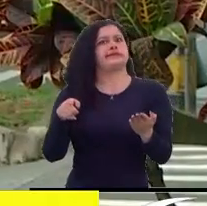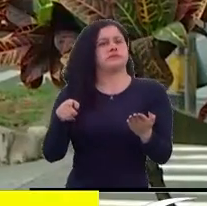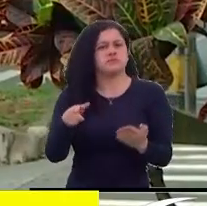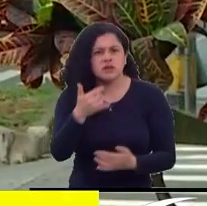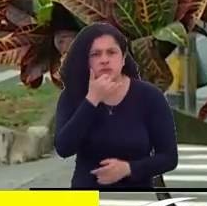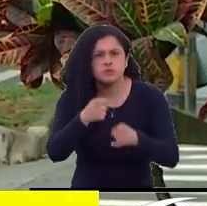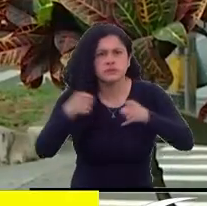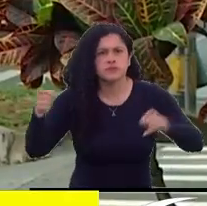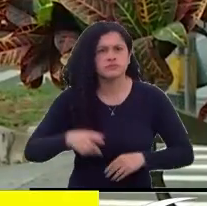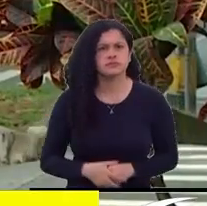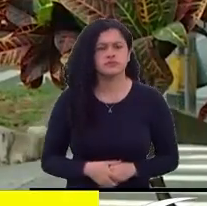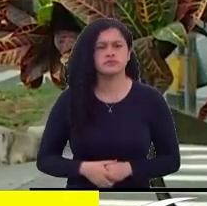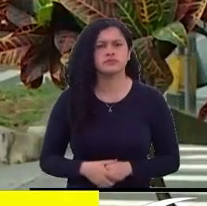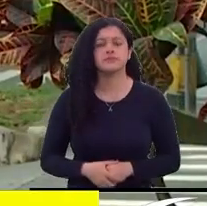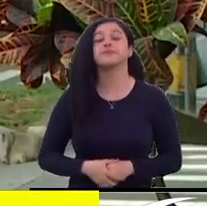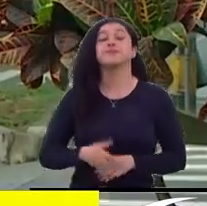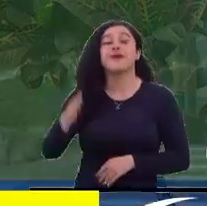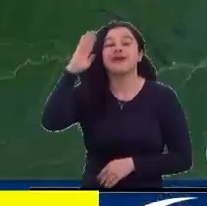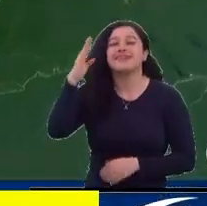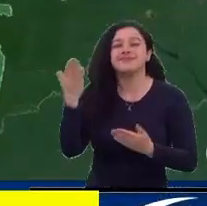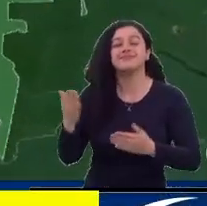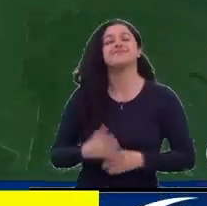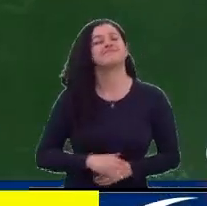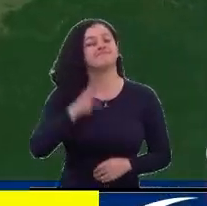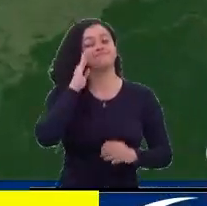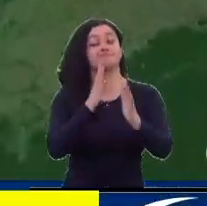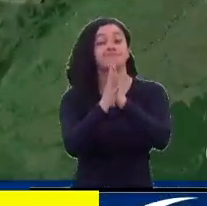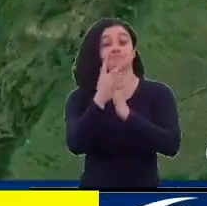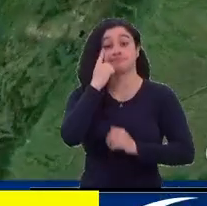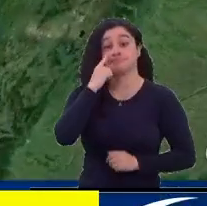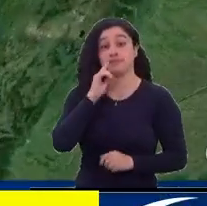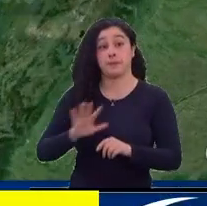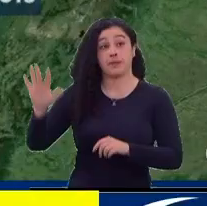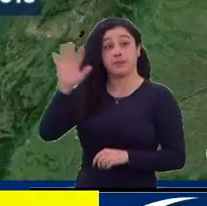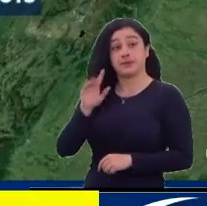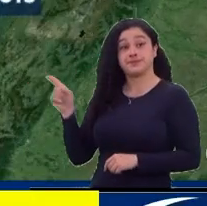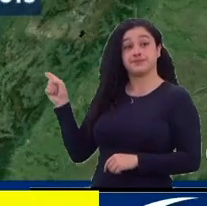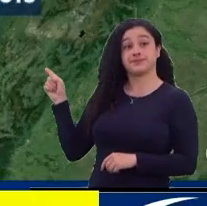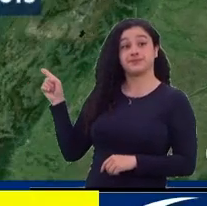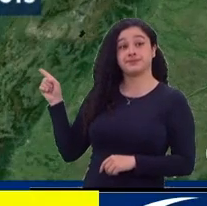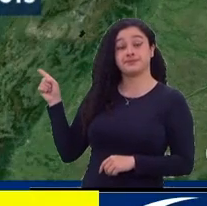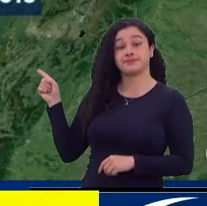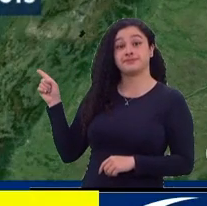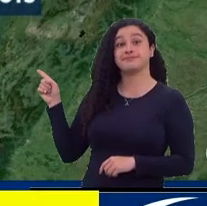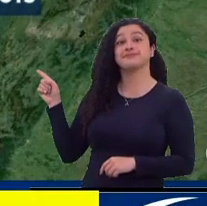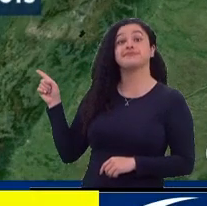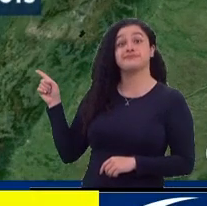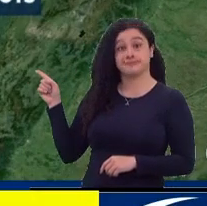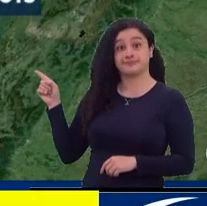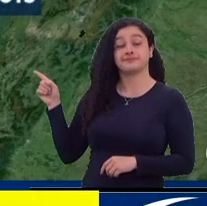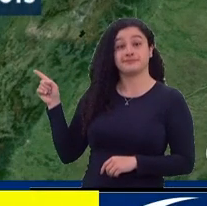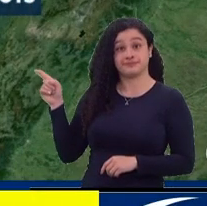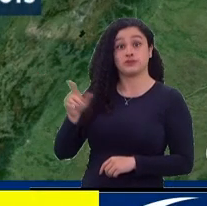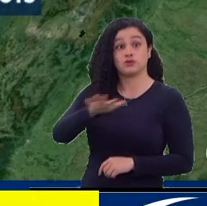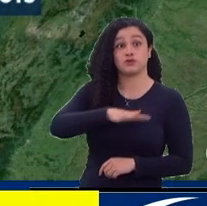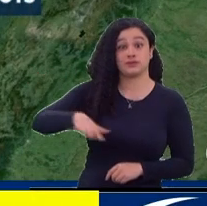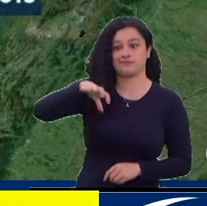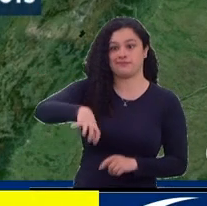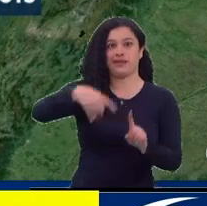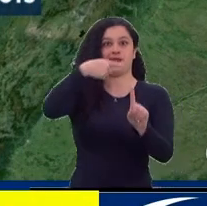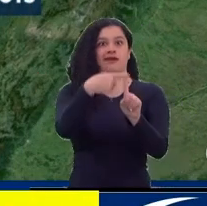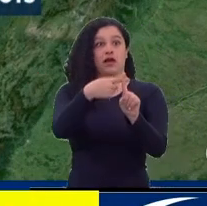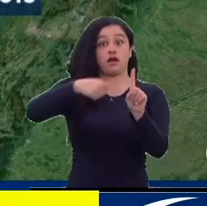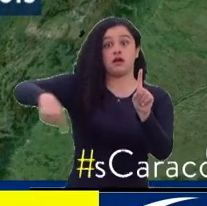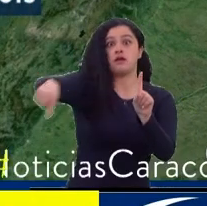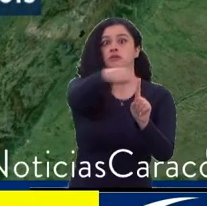Alejandra, así es, mucha atención, una lamentable información, se trata de un accidente de tránsito, un vehículo de servicio público, un bus que se movilizaba